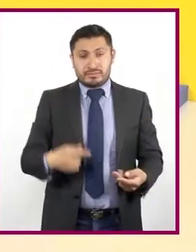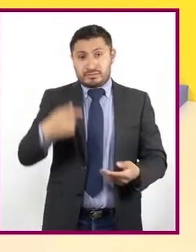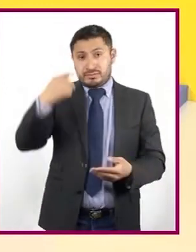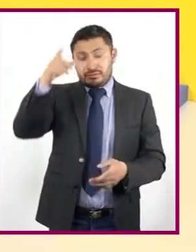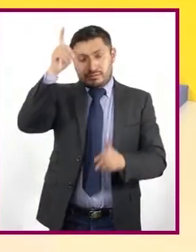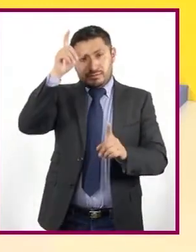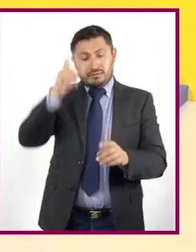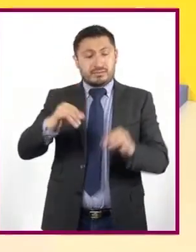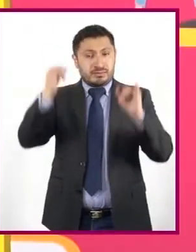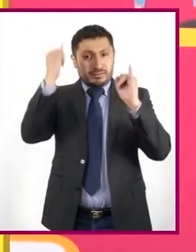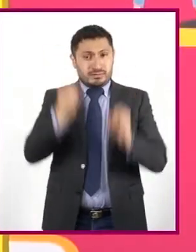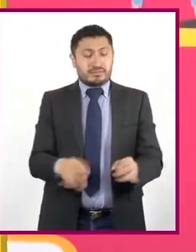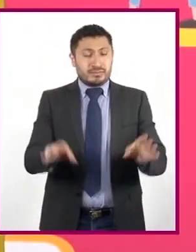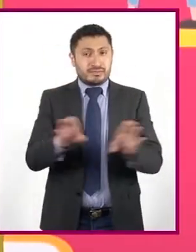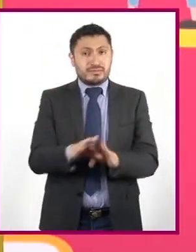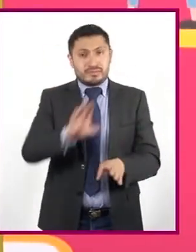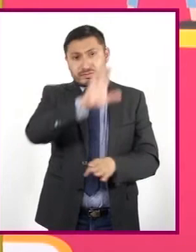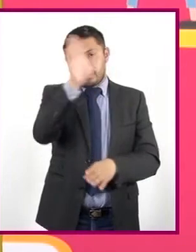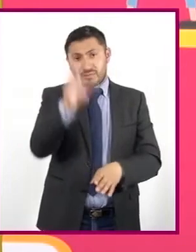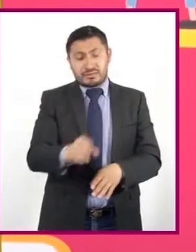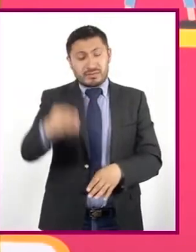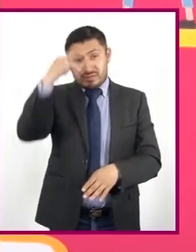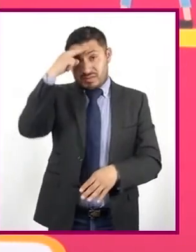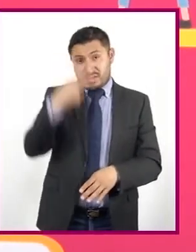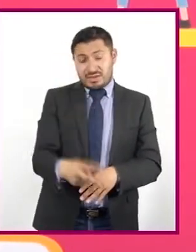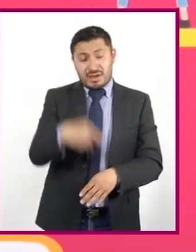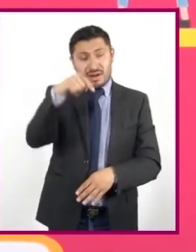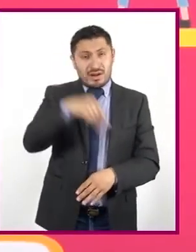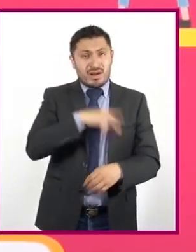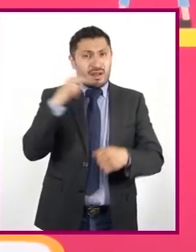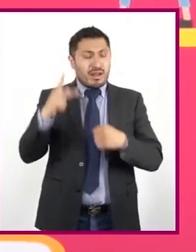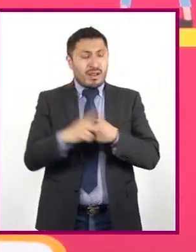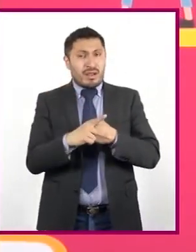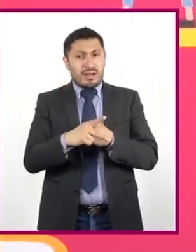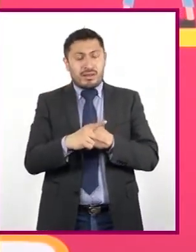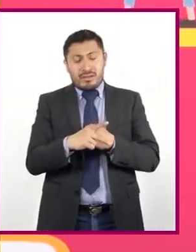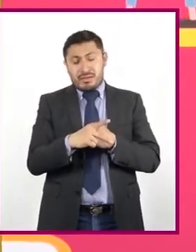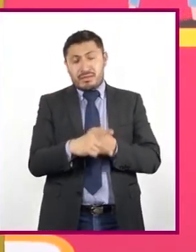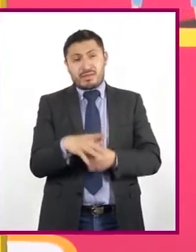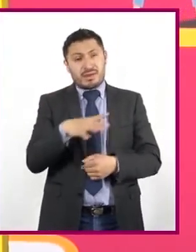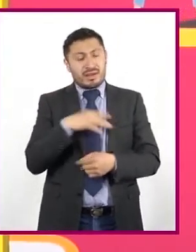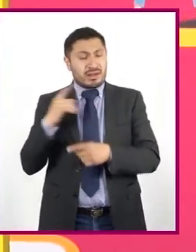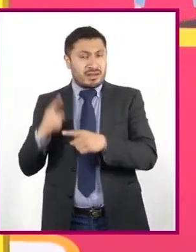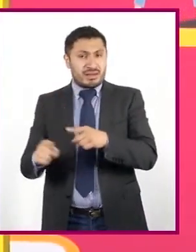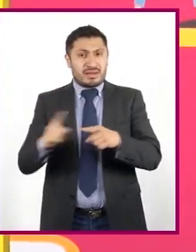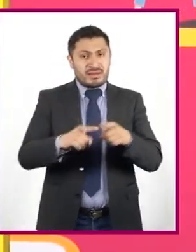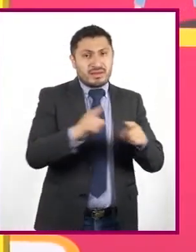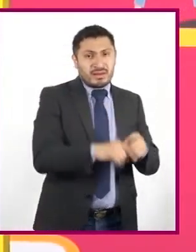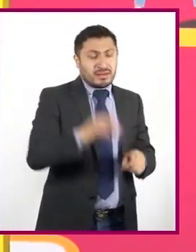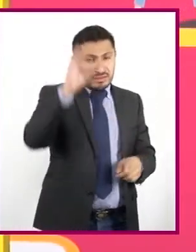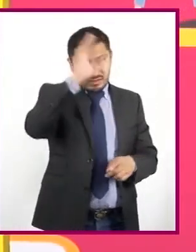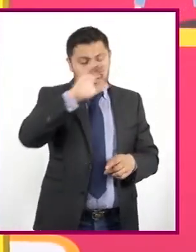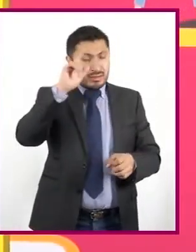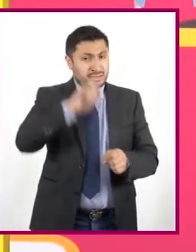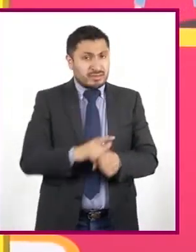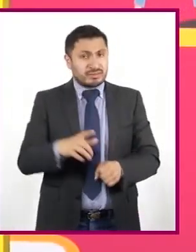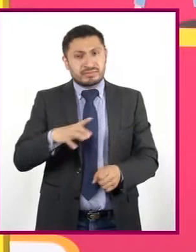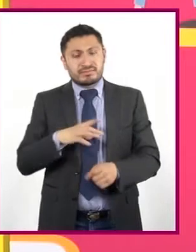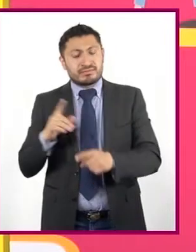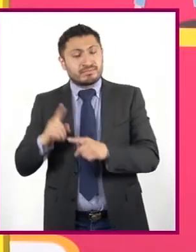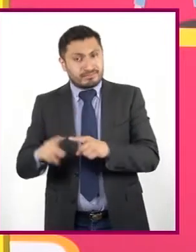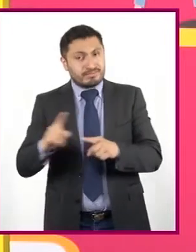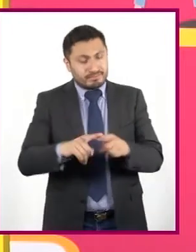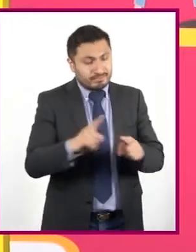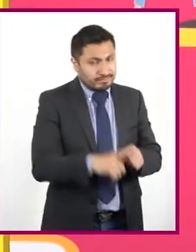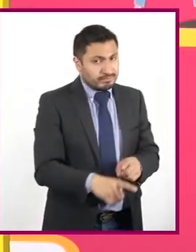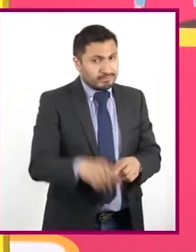consideran afromexicanas. Debido a que en nuestro país coexisten diversas culturas y la diversidad es